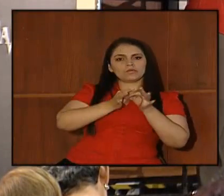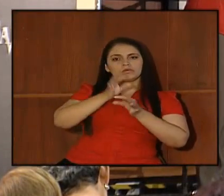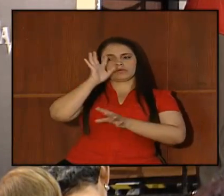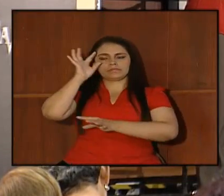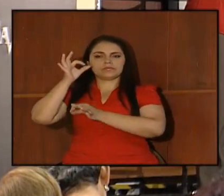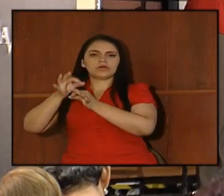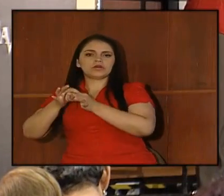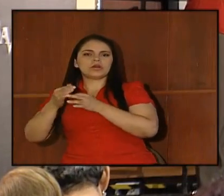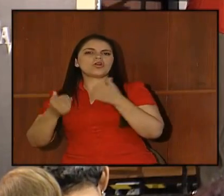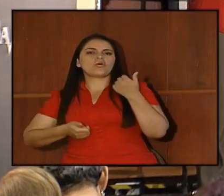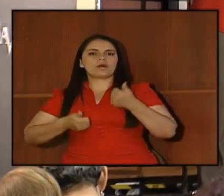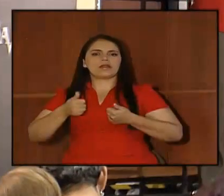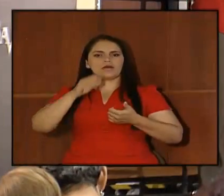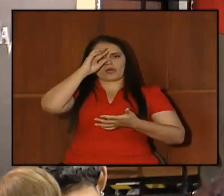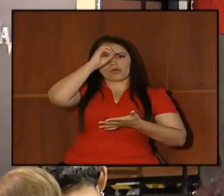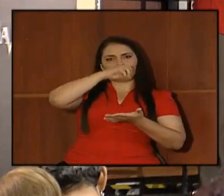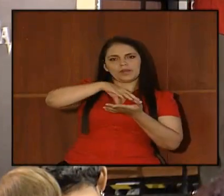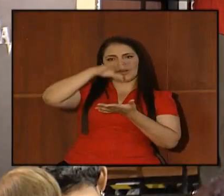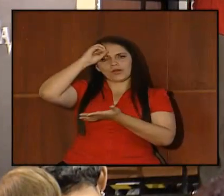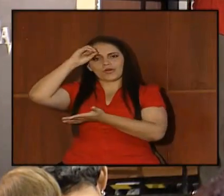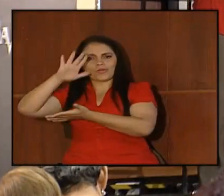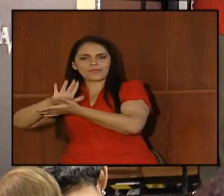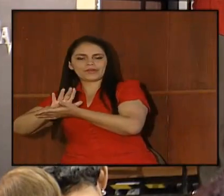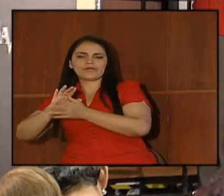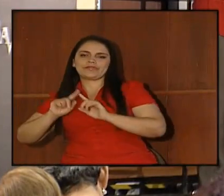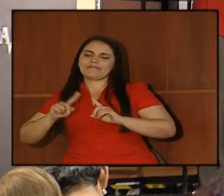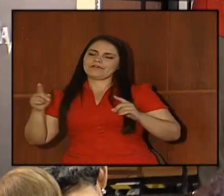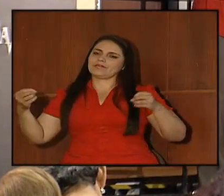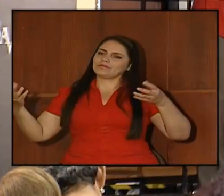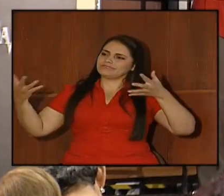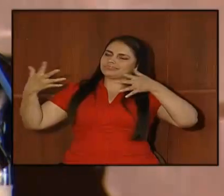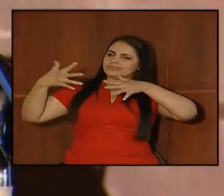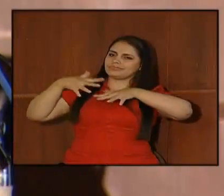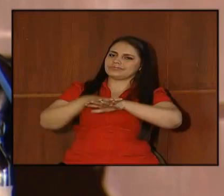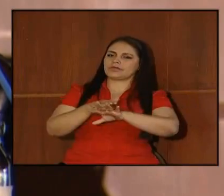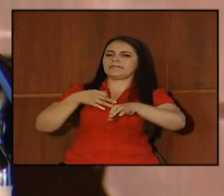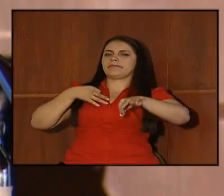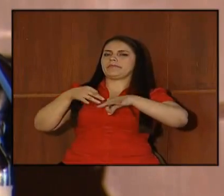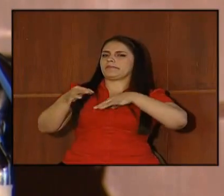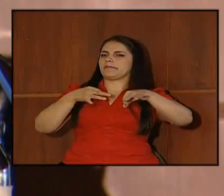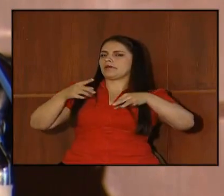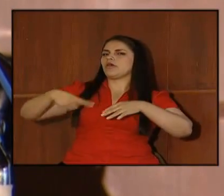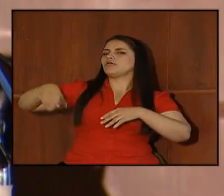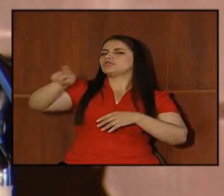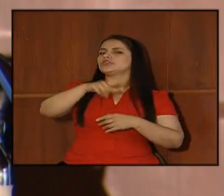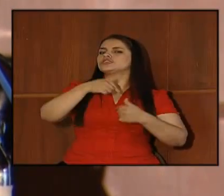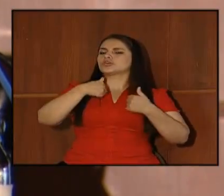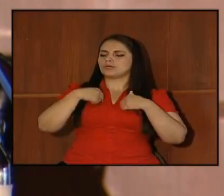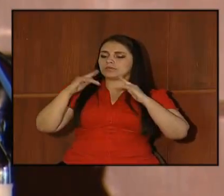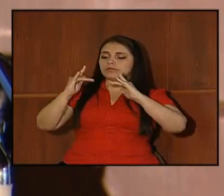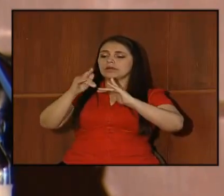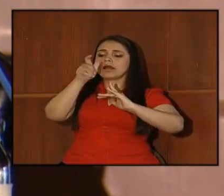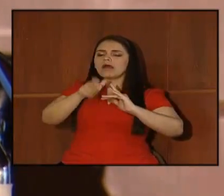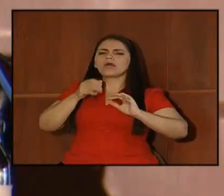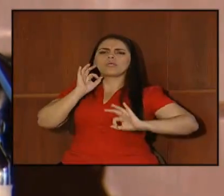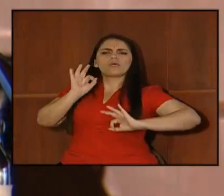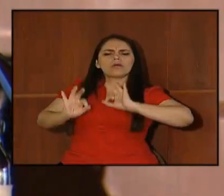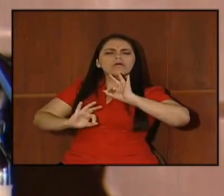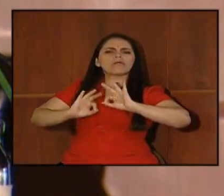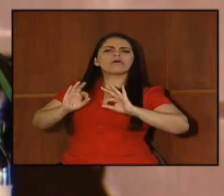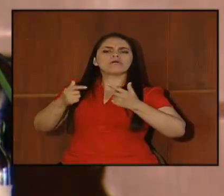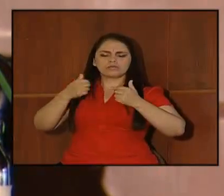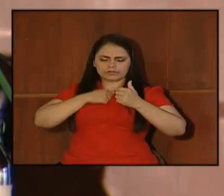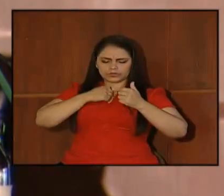cómo podemos ayudar más a nuestro paciente y cómo la persona que cuida de ese paciente puede protegerse y cuidarse también. Le doy